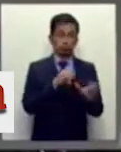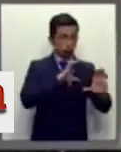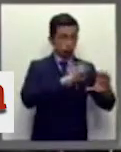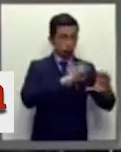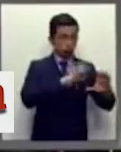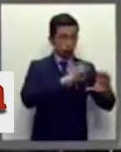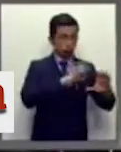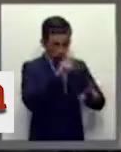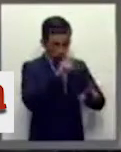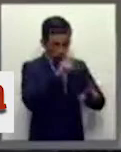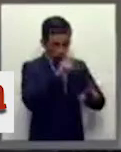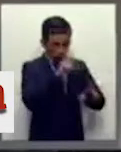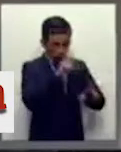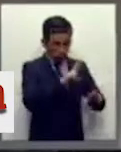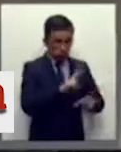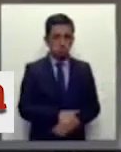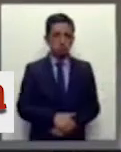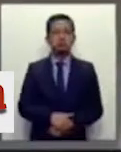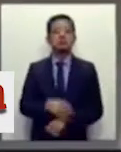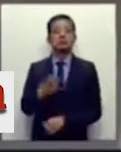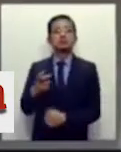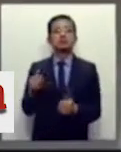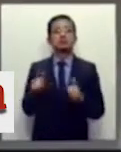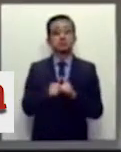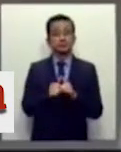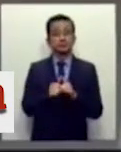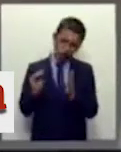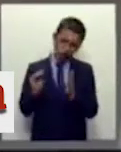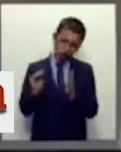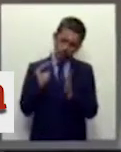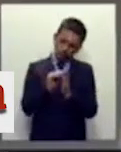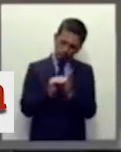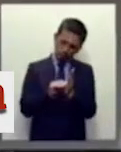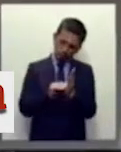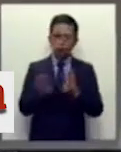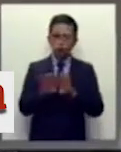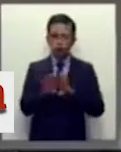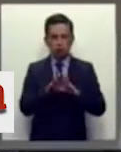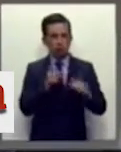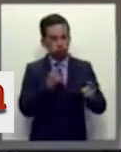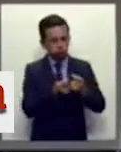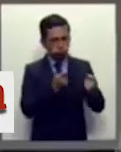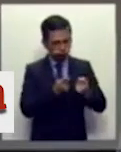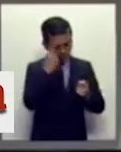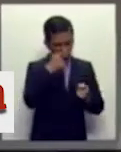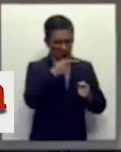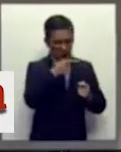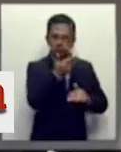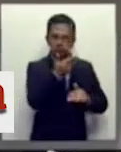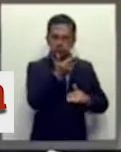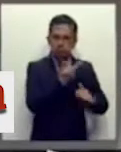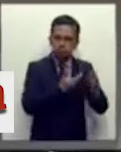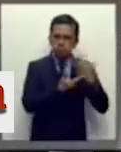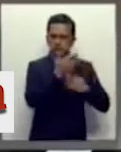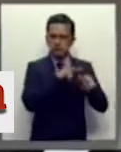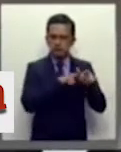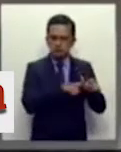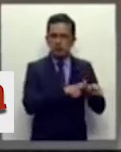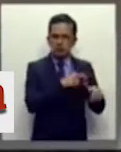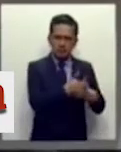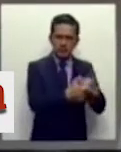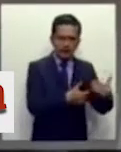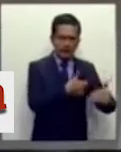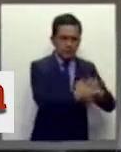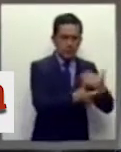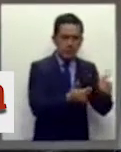área. Al sentar las bases de manejo y administración en materia de desarrollo sustentable, conservación y